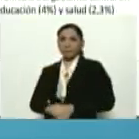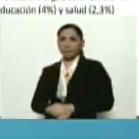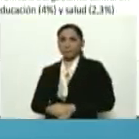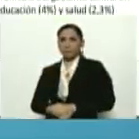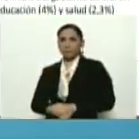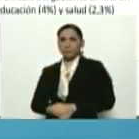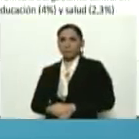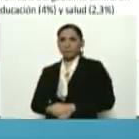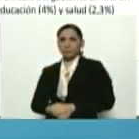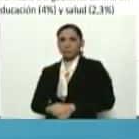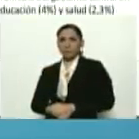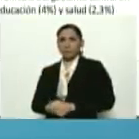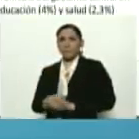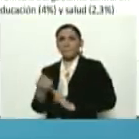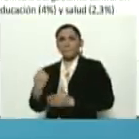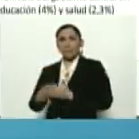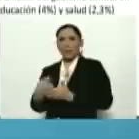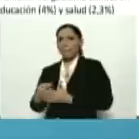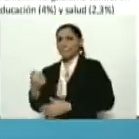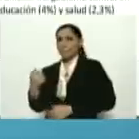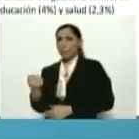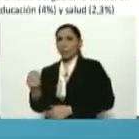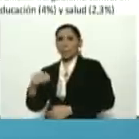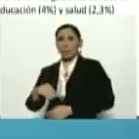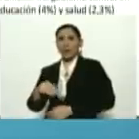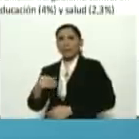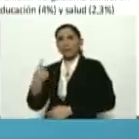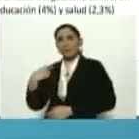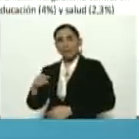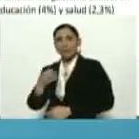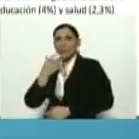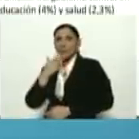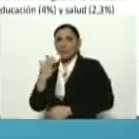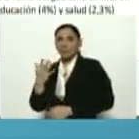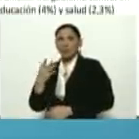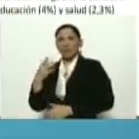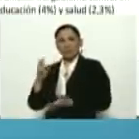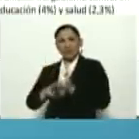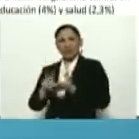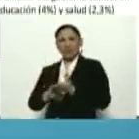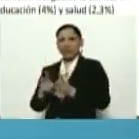pagan muy poco los que más tienen, por ejemplo, y la verdad es que